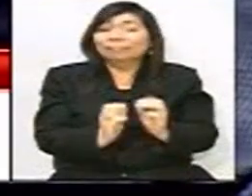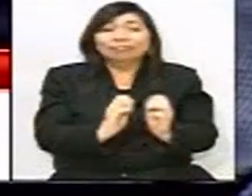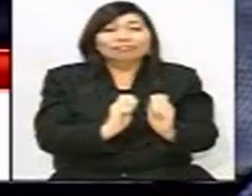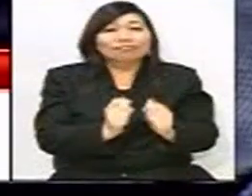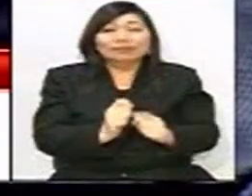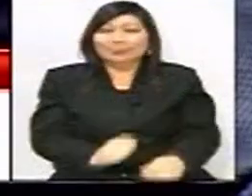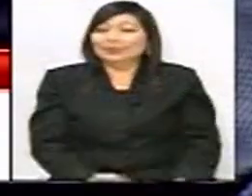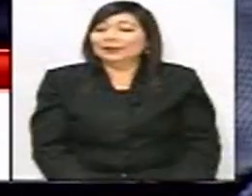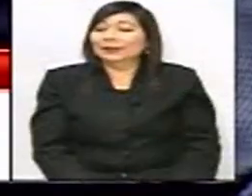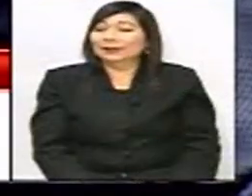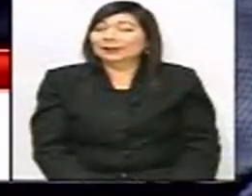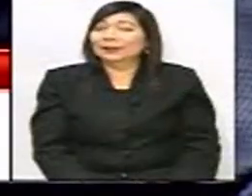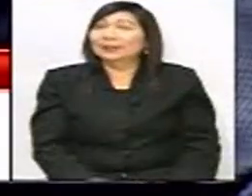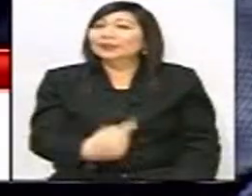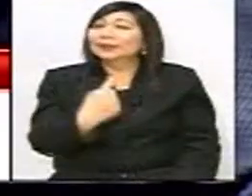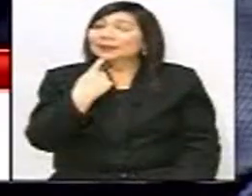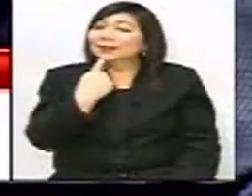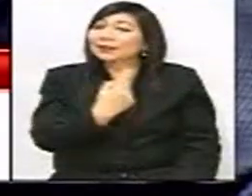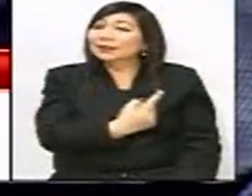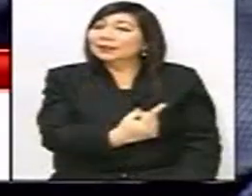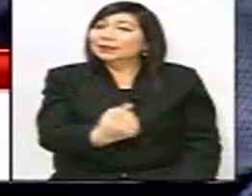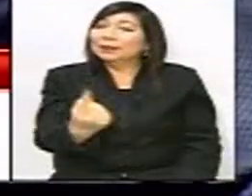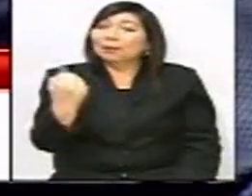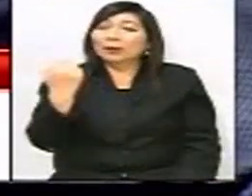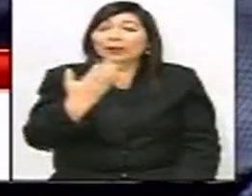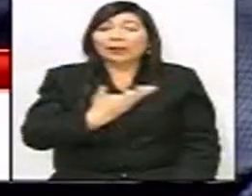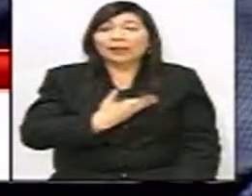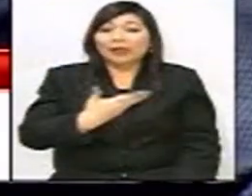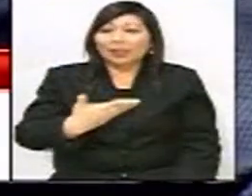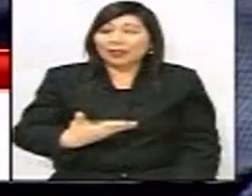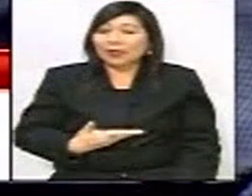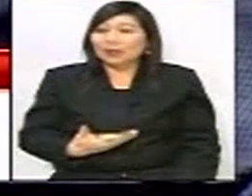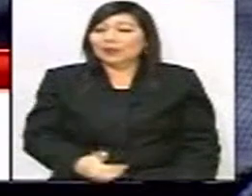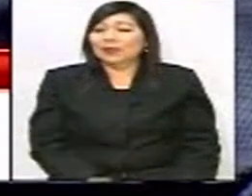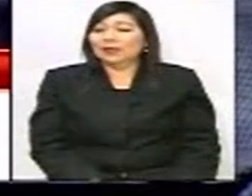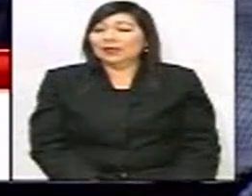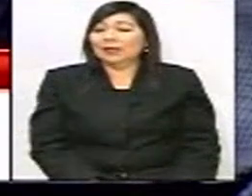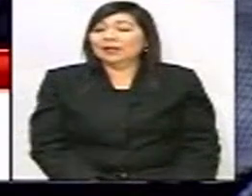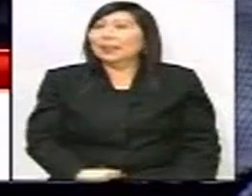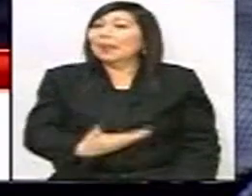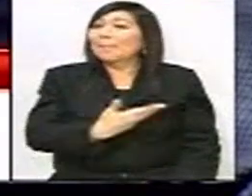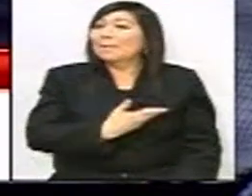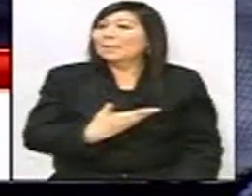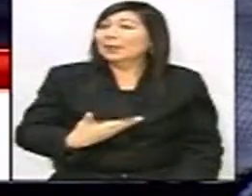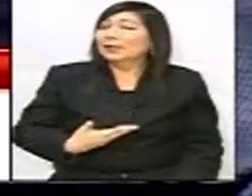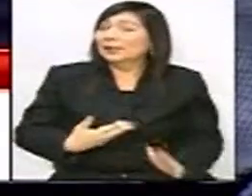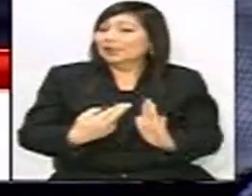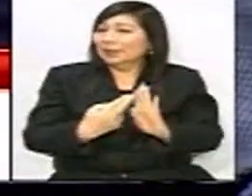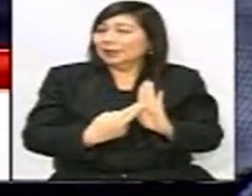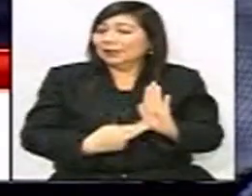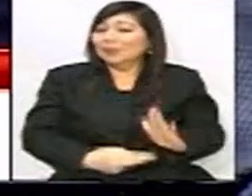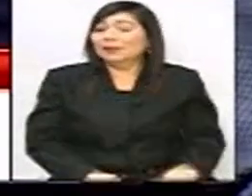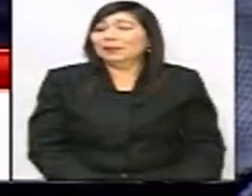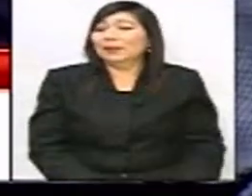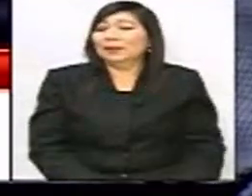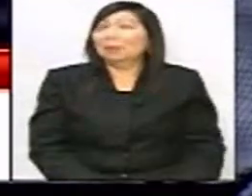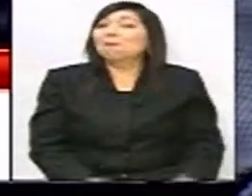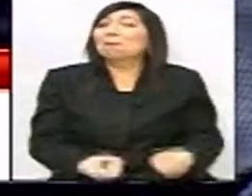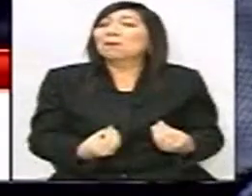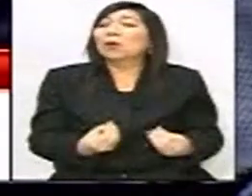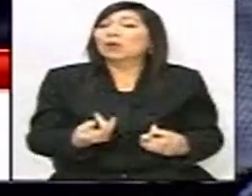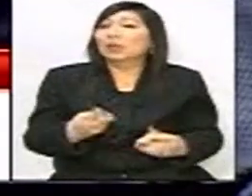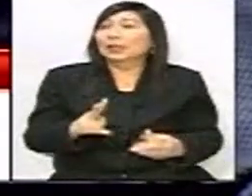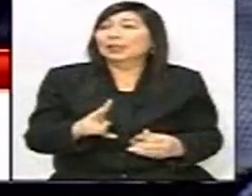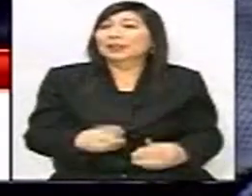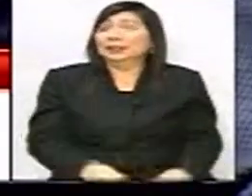retroactivas. Exhortamos al Poder Ejecutivo, al presidente de la República, porque el